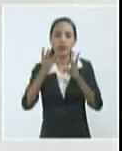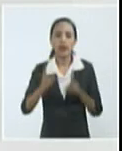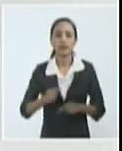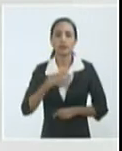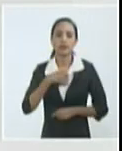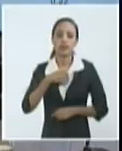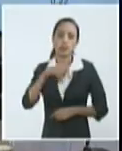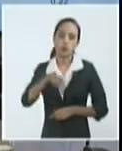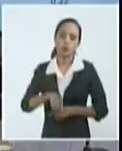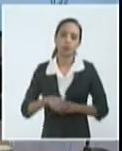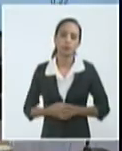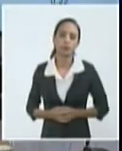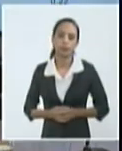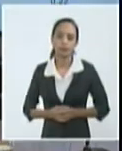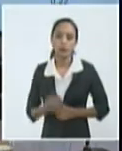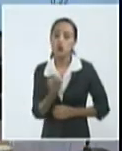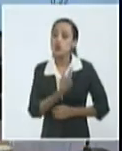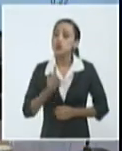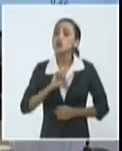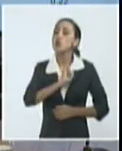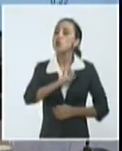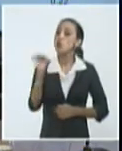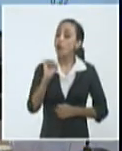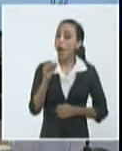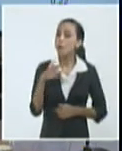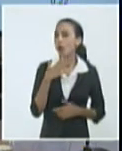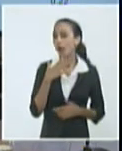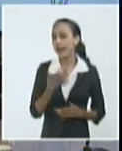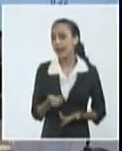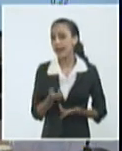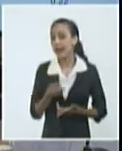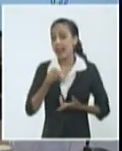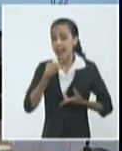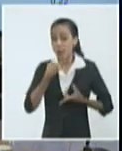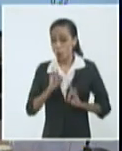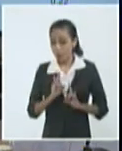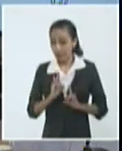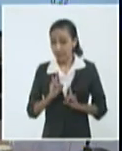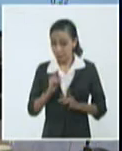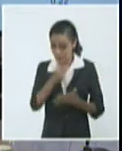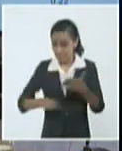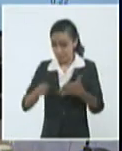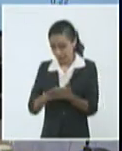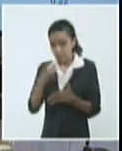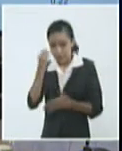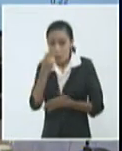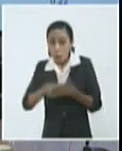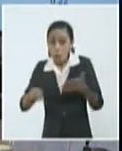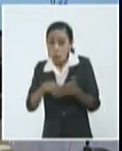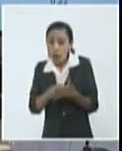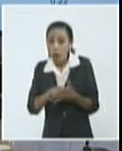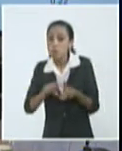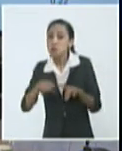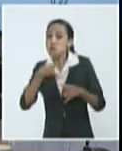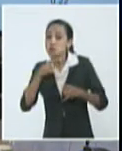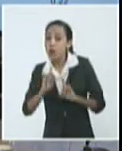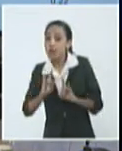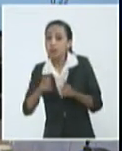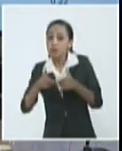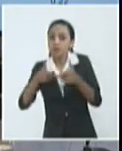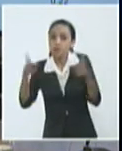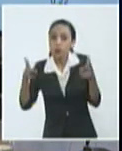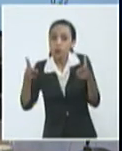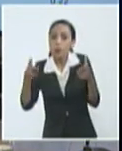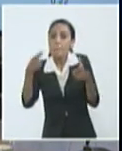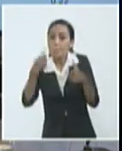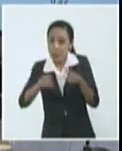forma, hemos logrado disminuir la letalidad que nos correspondía por el comportamiento de la pandemia con relación a